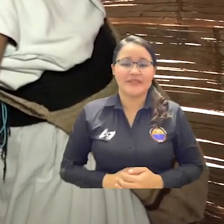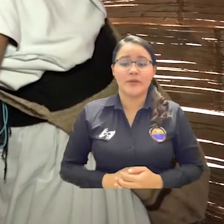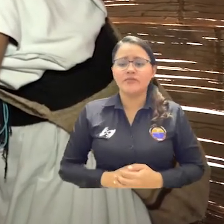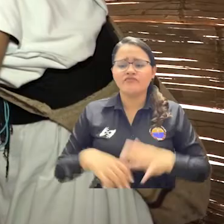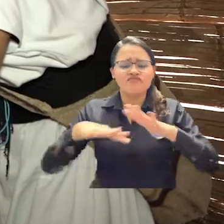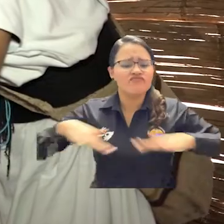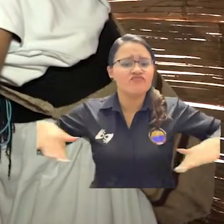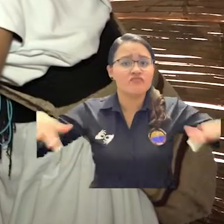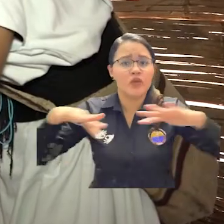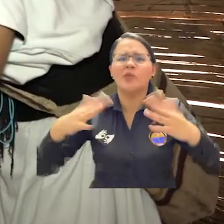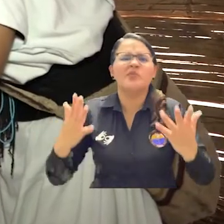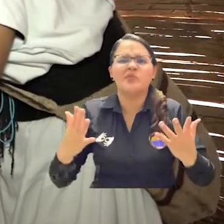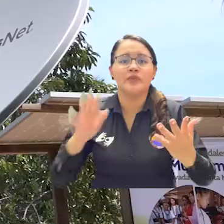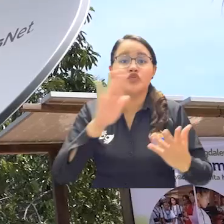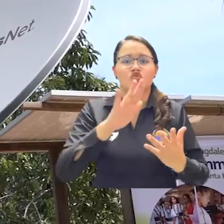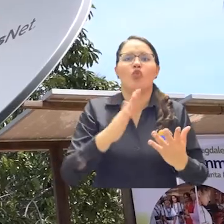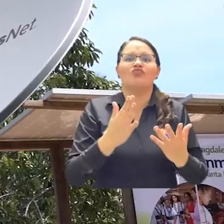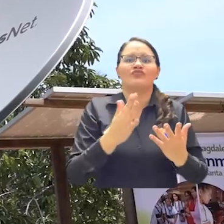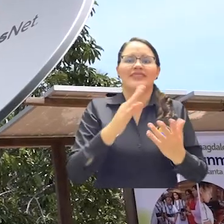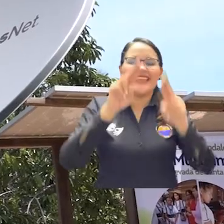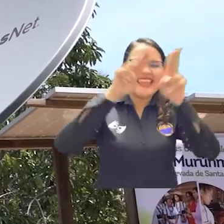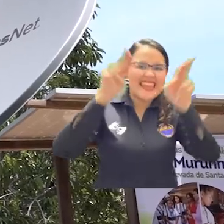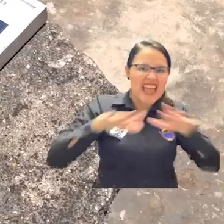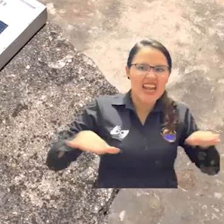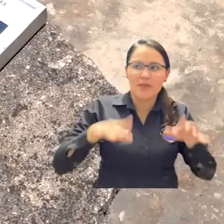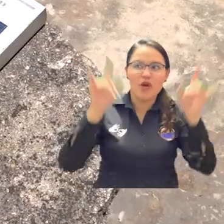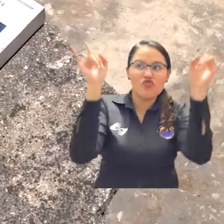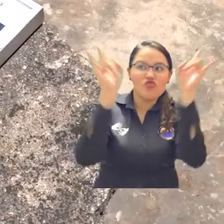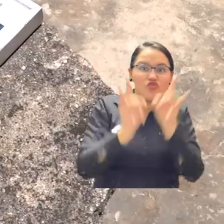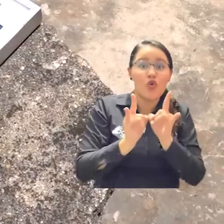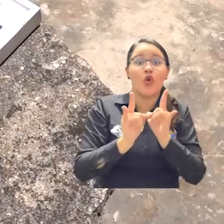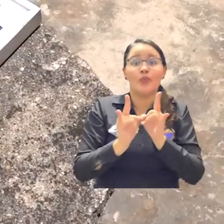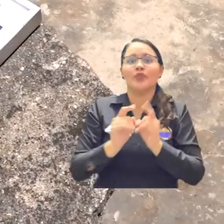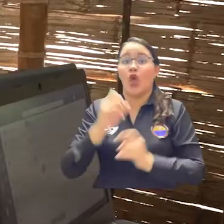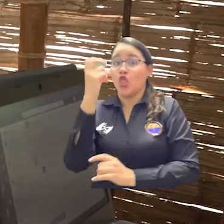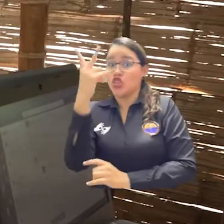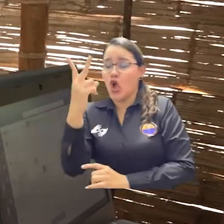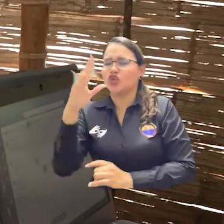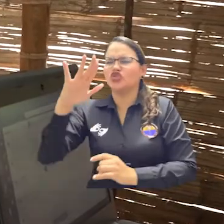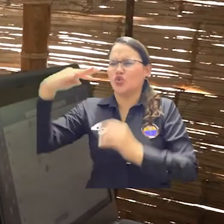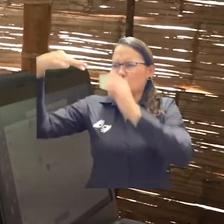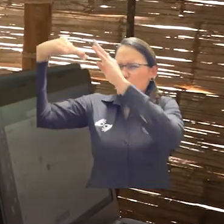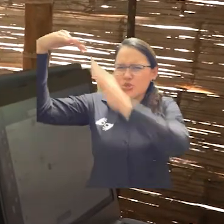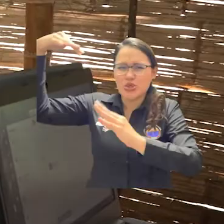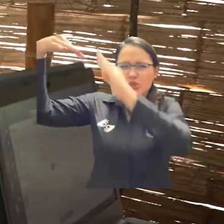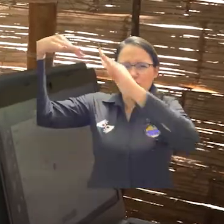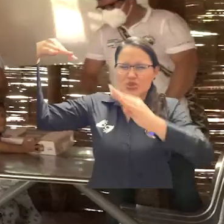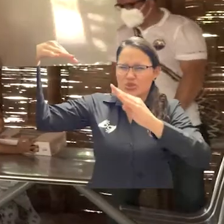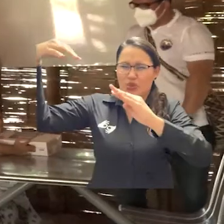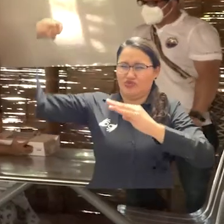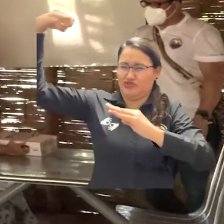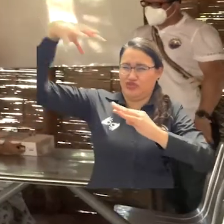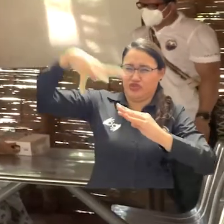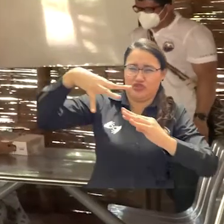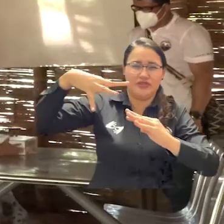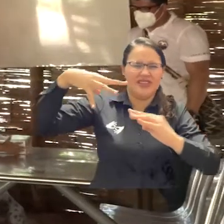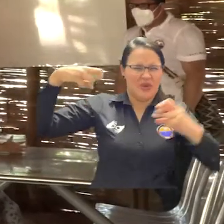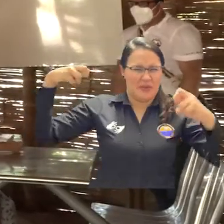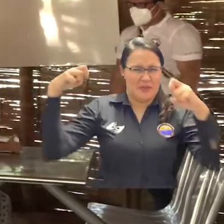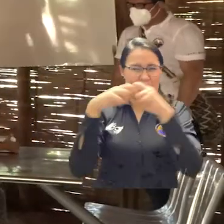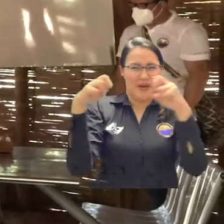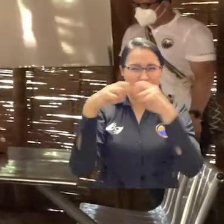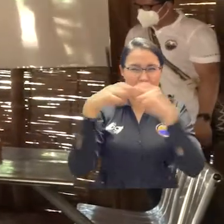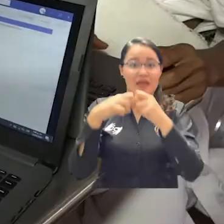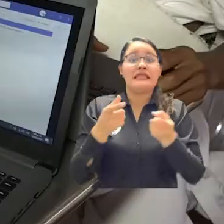En este espacio tenemos internet satelital, dos paneles solares, los mobiliarios son tres mesas integradas